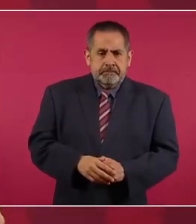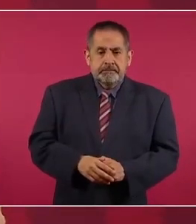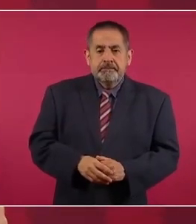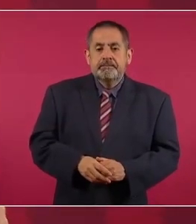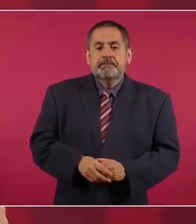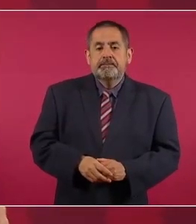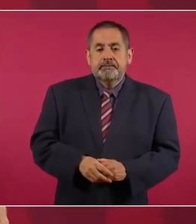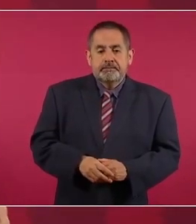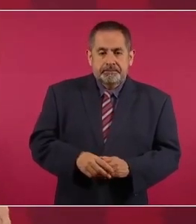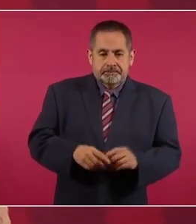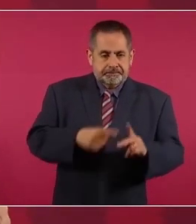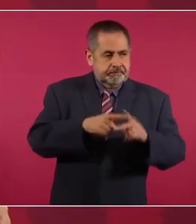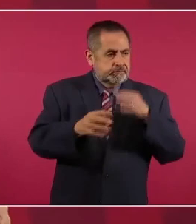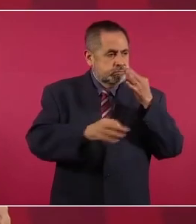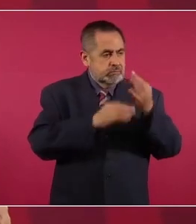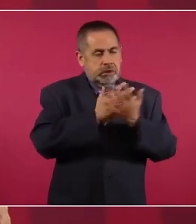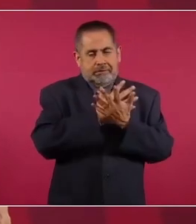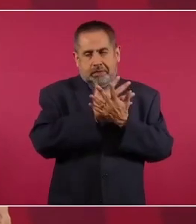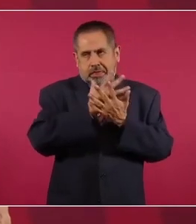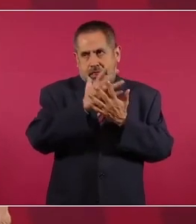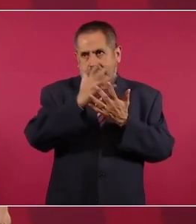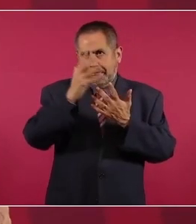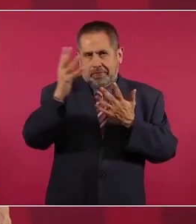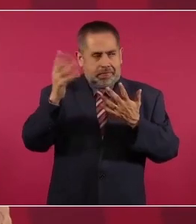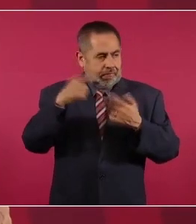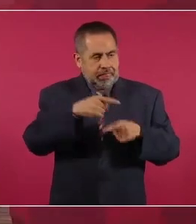Con su sensacionalismo.